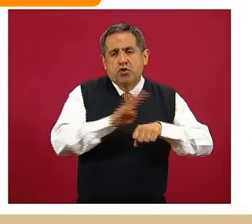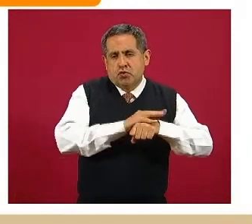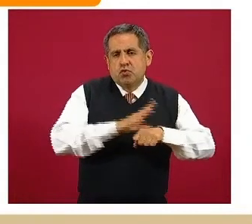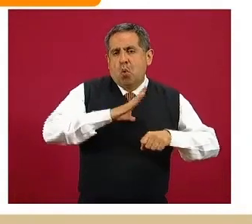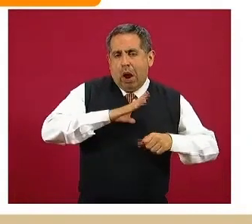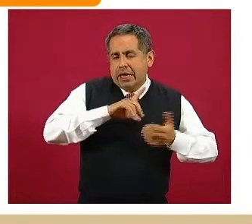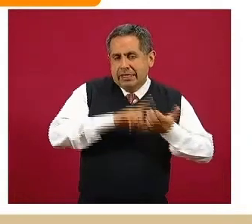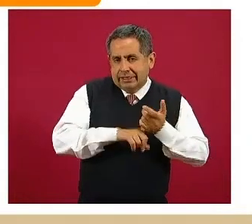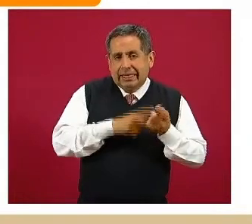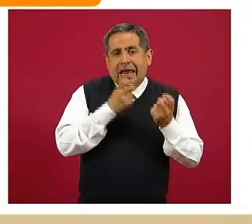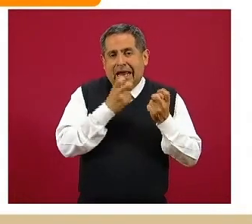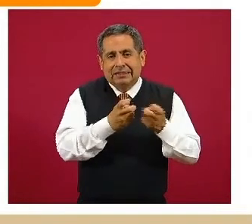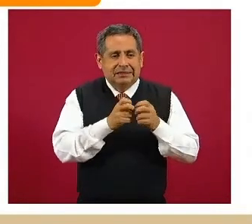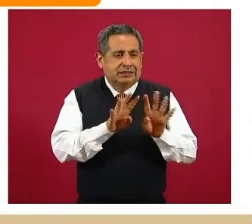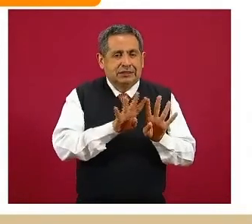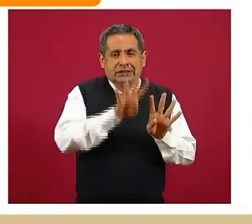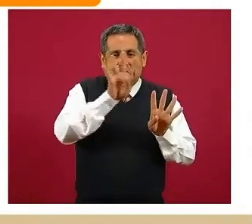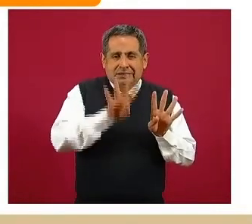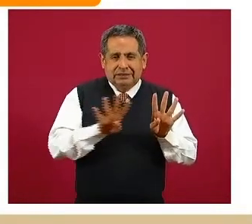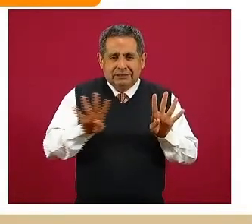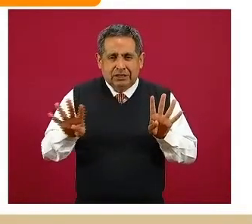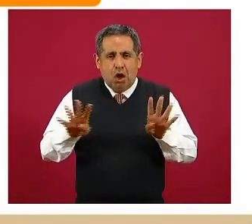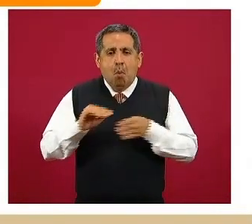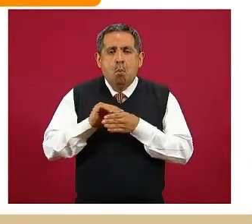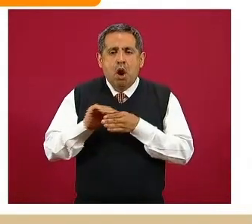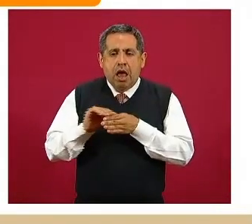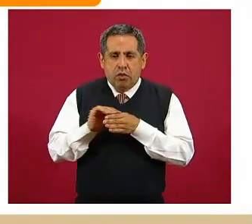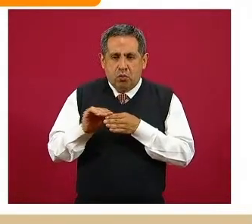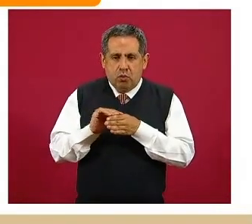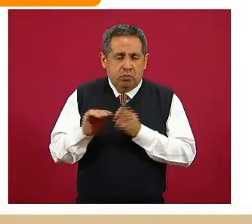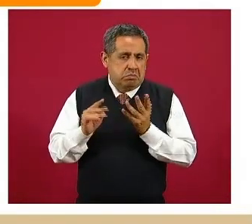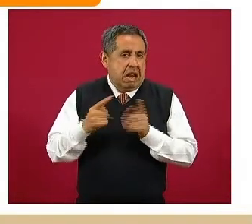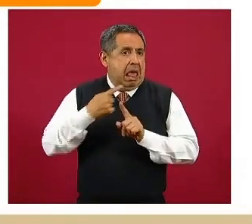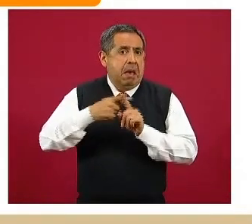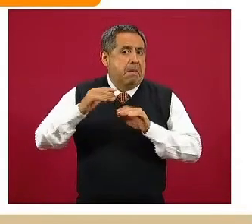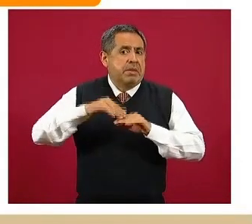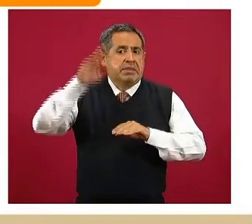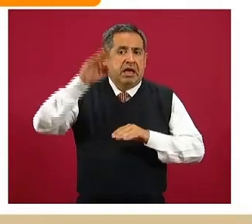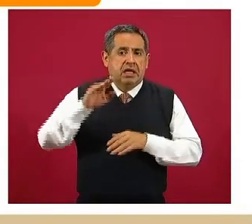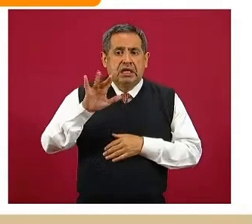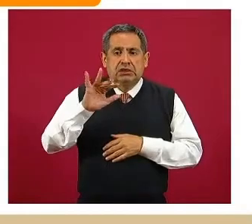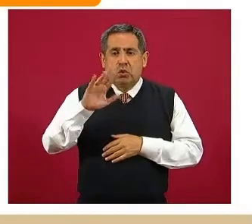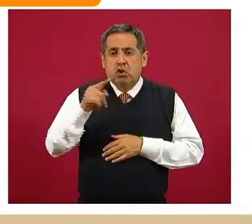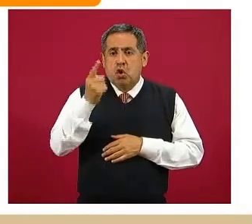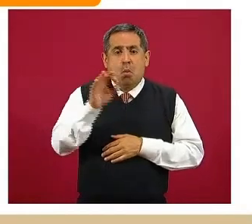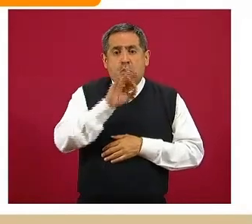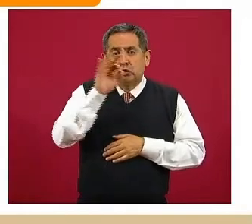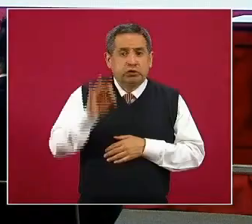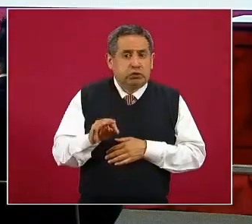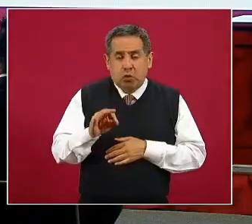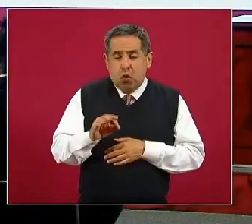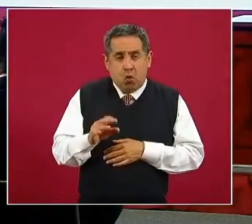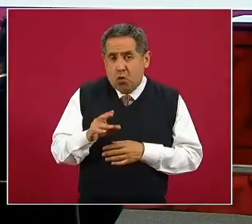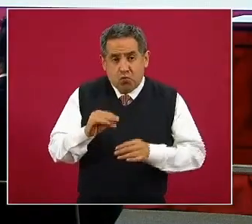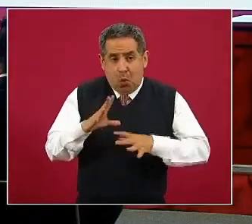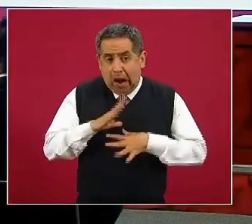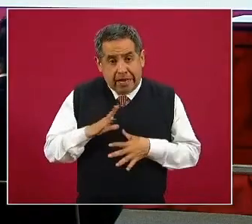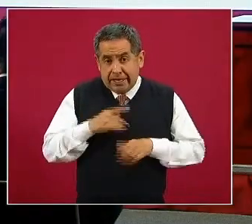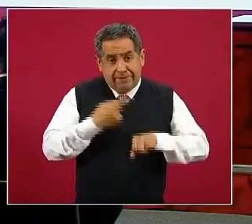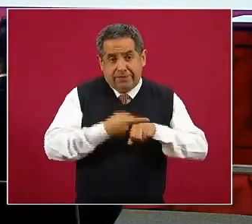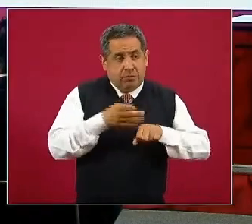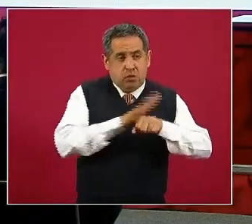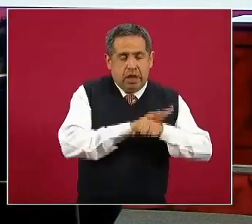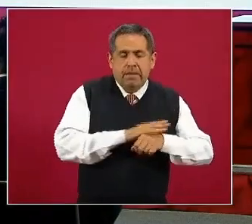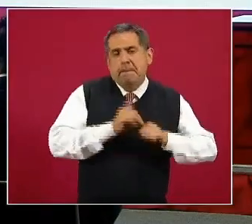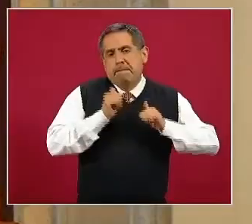representados precisamente en las barras de color morado. Digamos que más de la mitad, 51% para ser exactos, han salido negativos